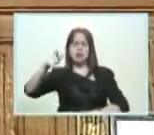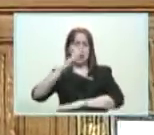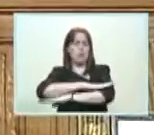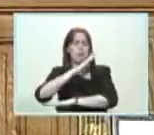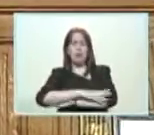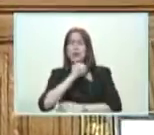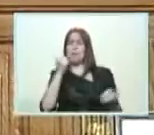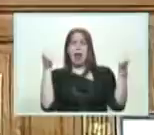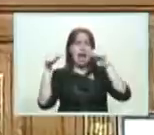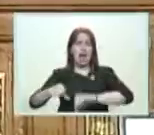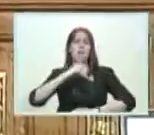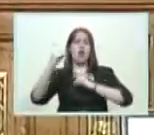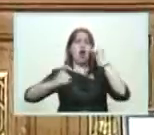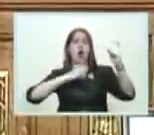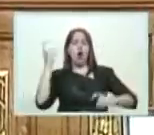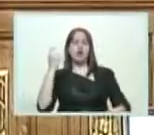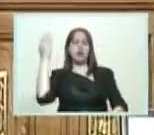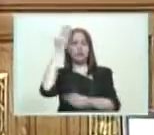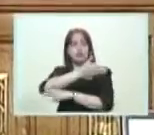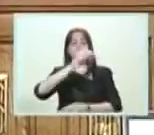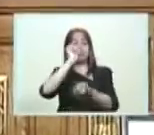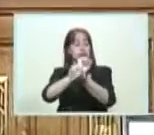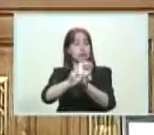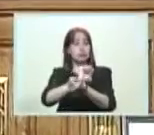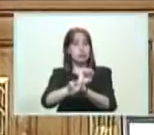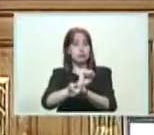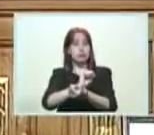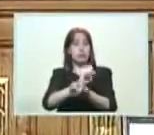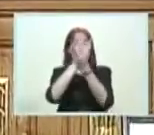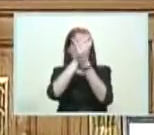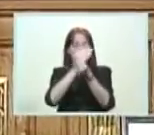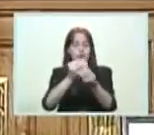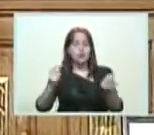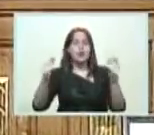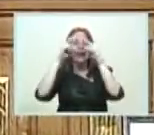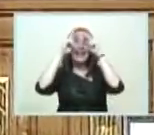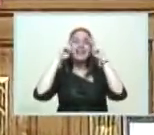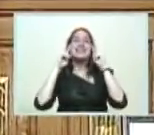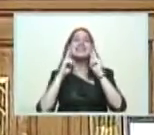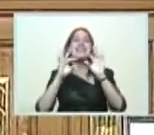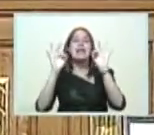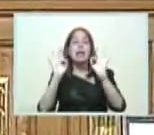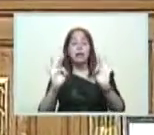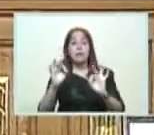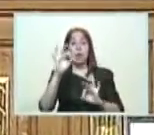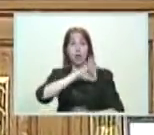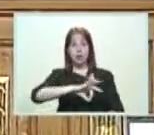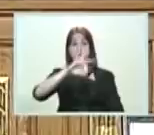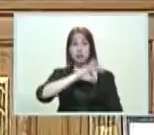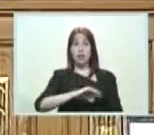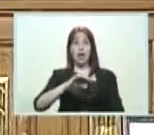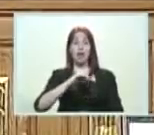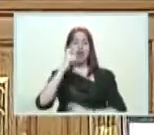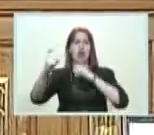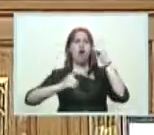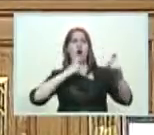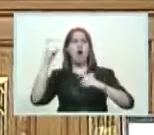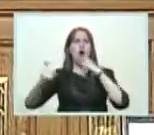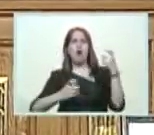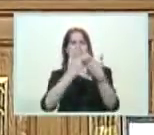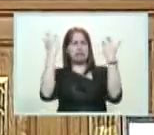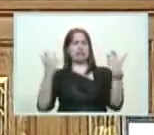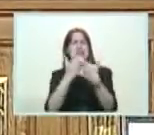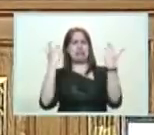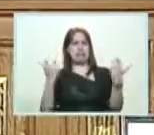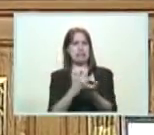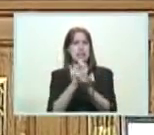odio y curemos la sociedad de tanto odio, de tanto revanchismo.